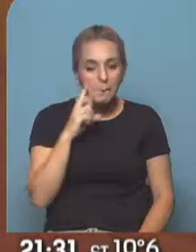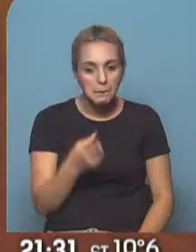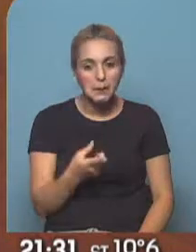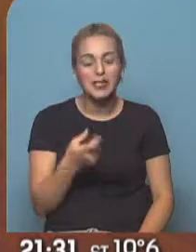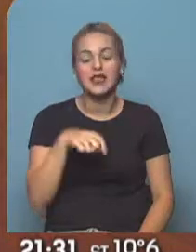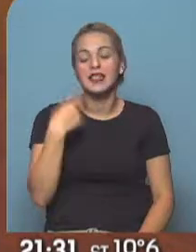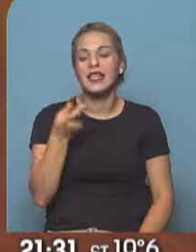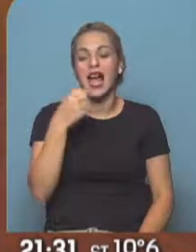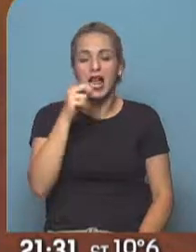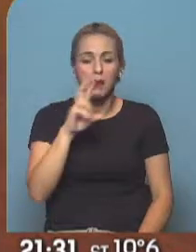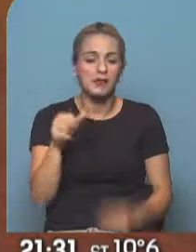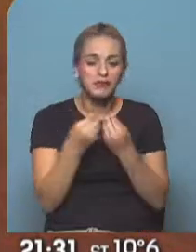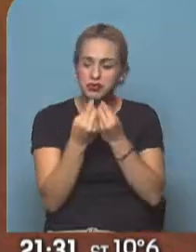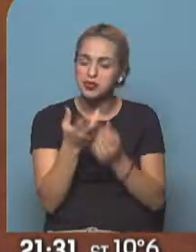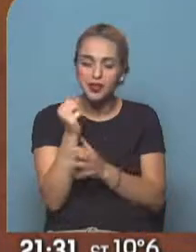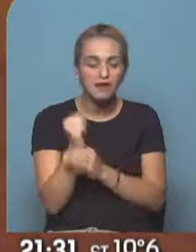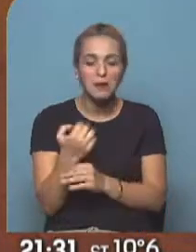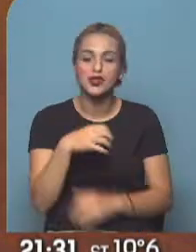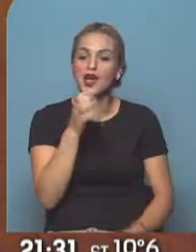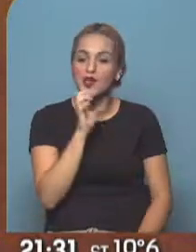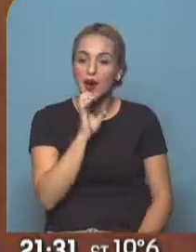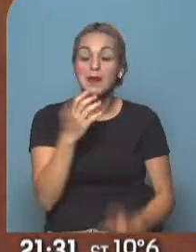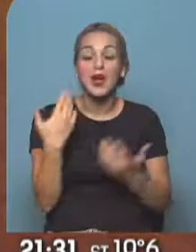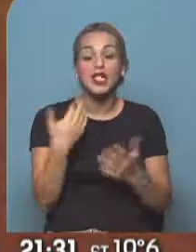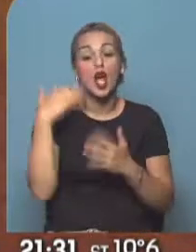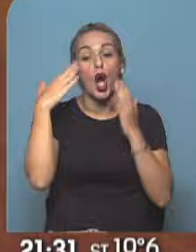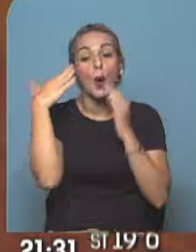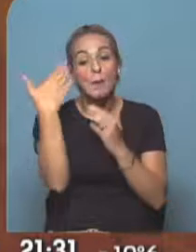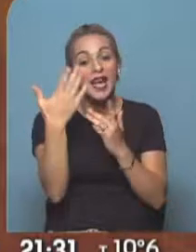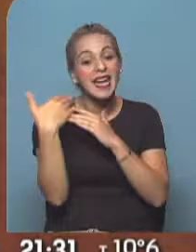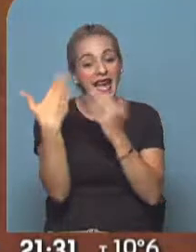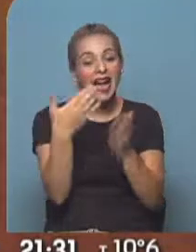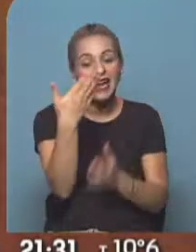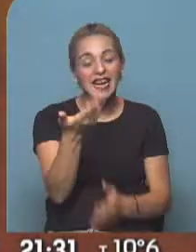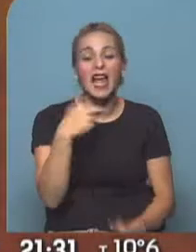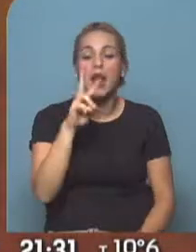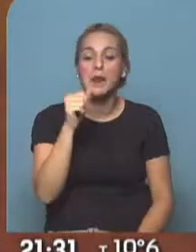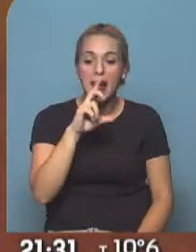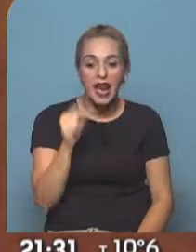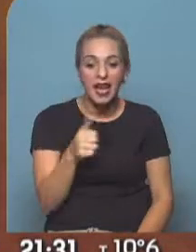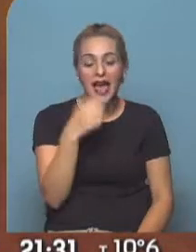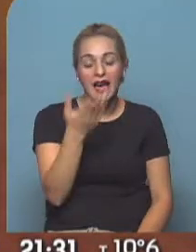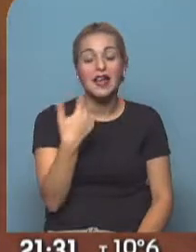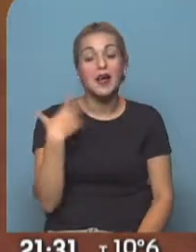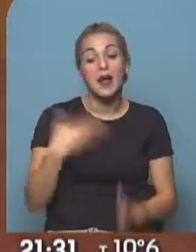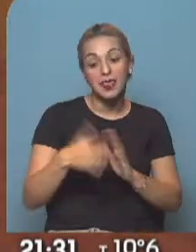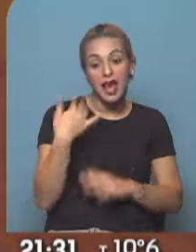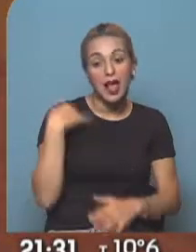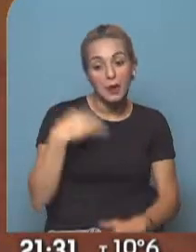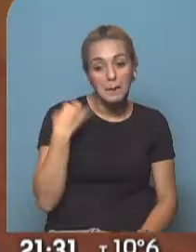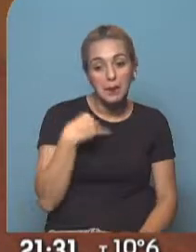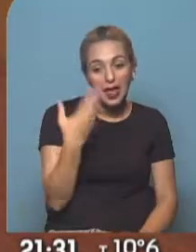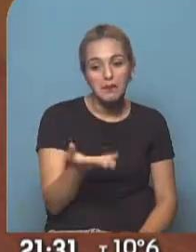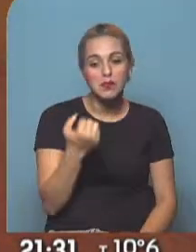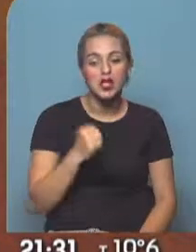El Negro Álvarez y muchos más. Y además se iba a homenajear al gran Carlitos Balá, que iba a recibir un premio que, entre otros, antes que él han